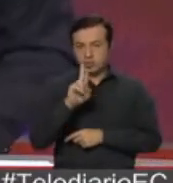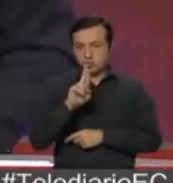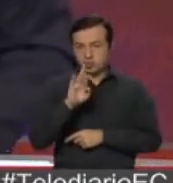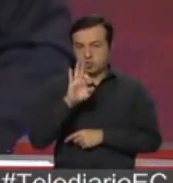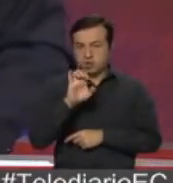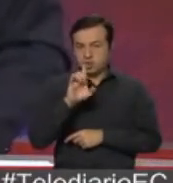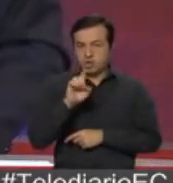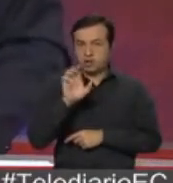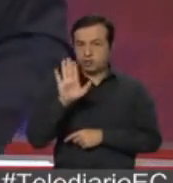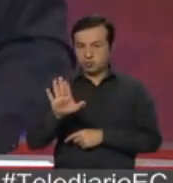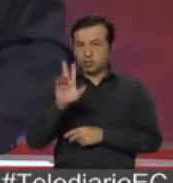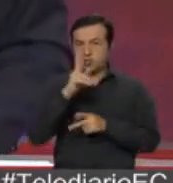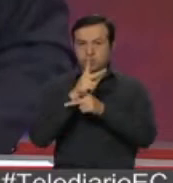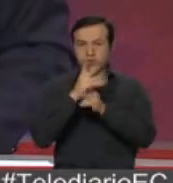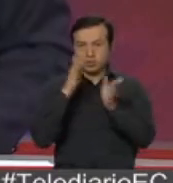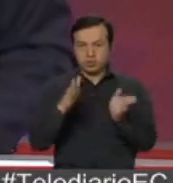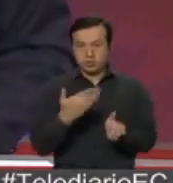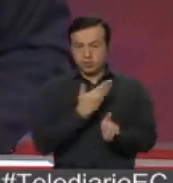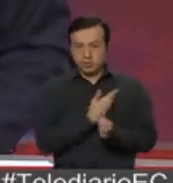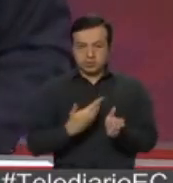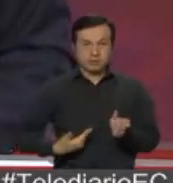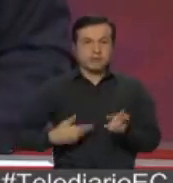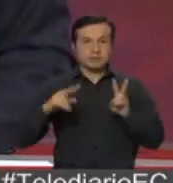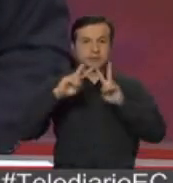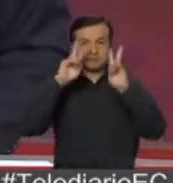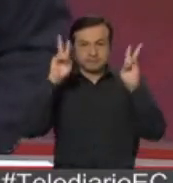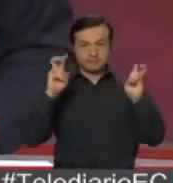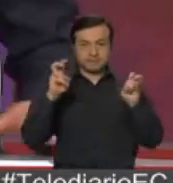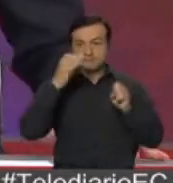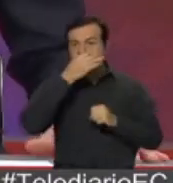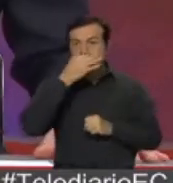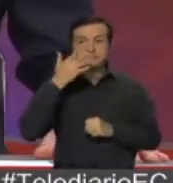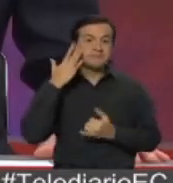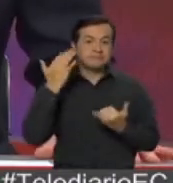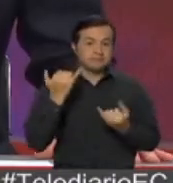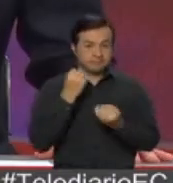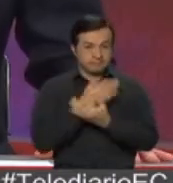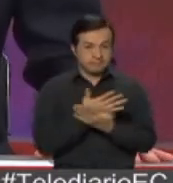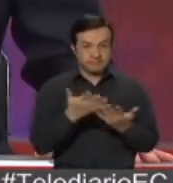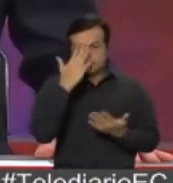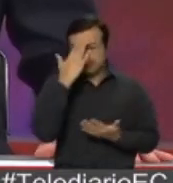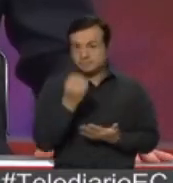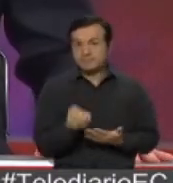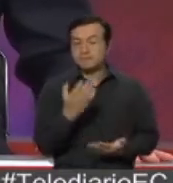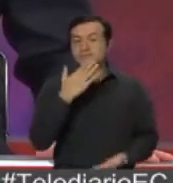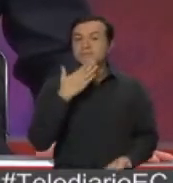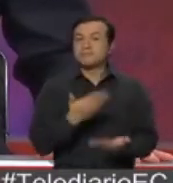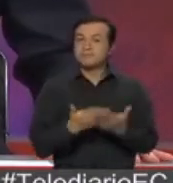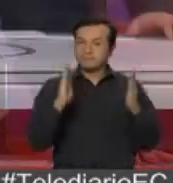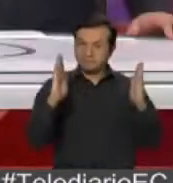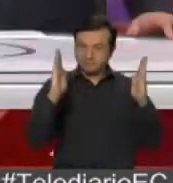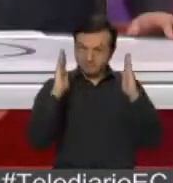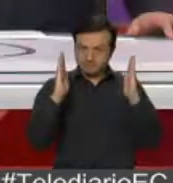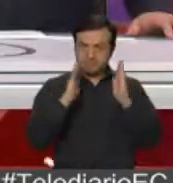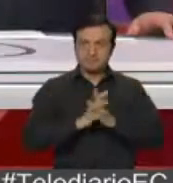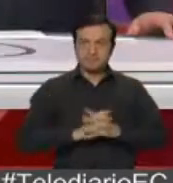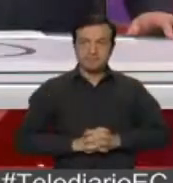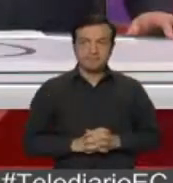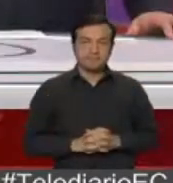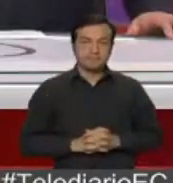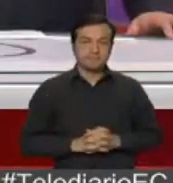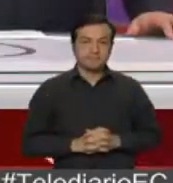para asuntos amazónicos, nos acompaña esta mañana aquí en Telediario. Ministro, buenos días, gracias por atender esta solicitud de entrevista.